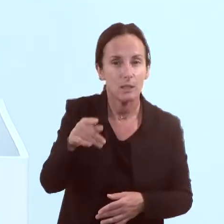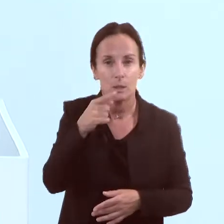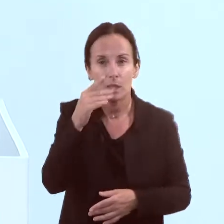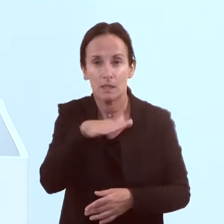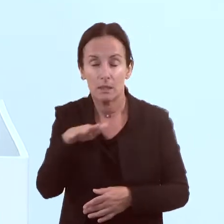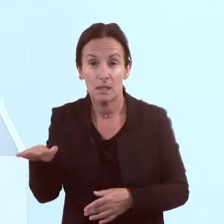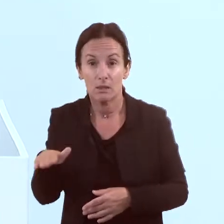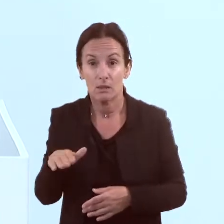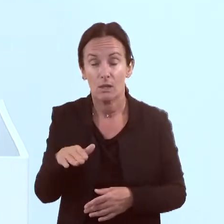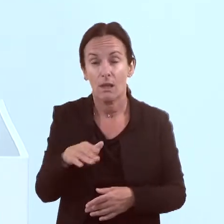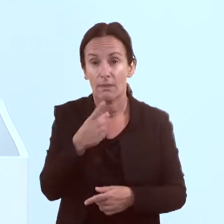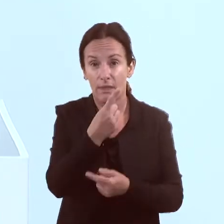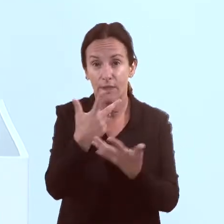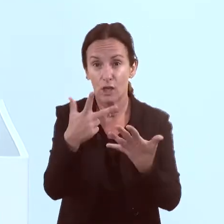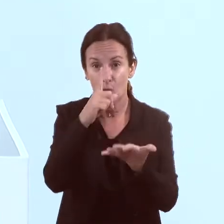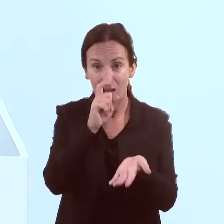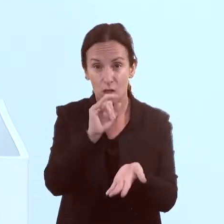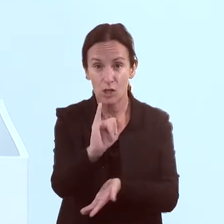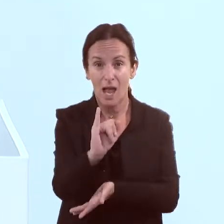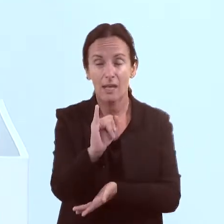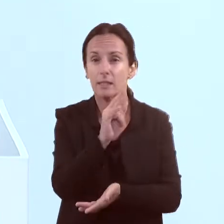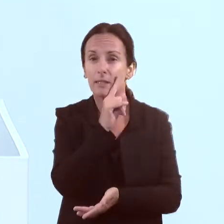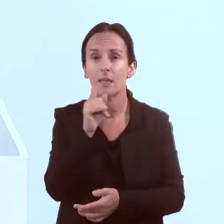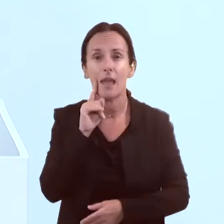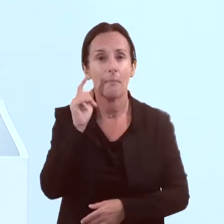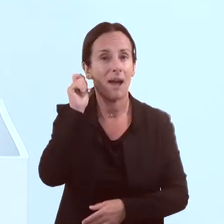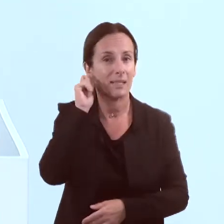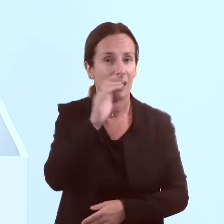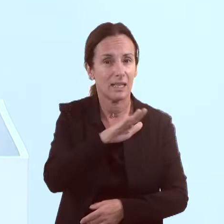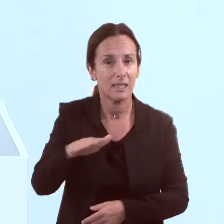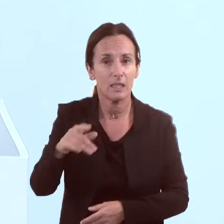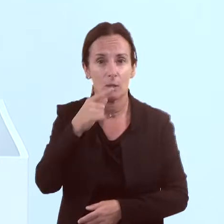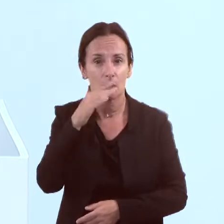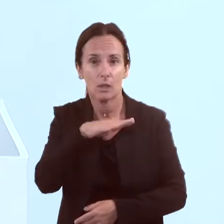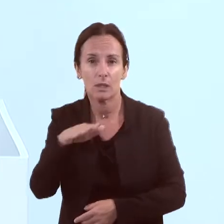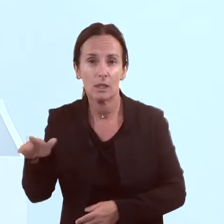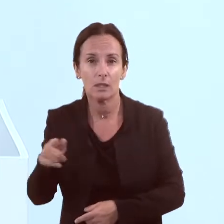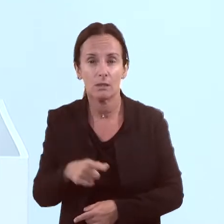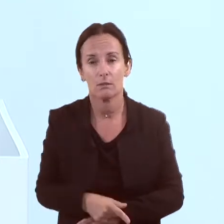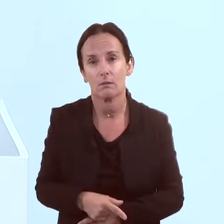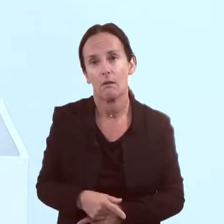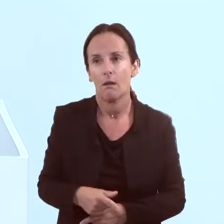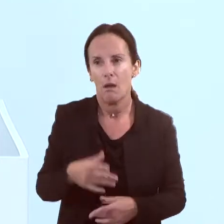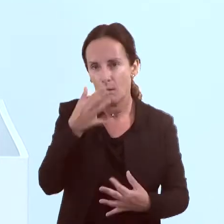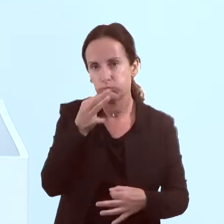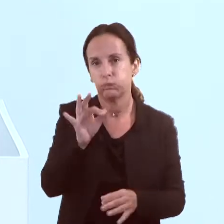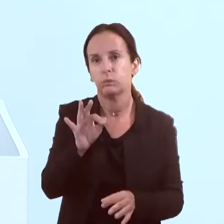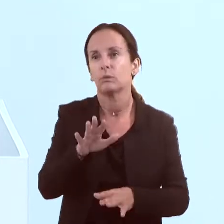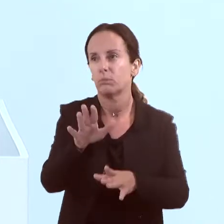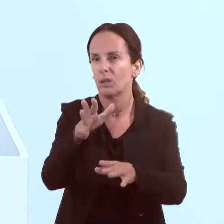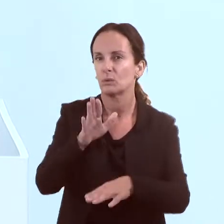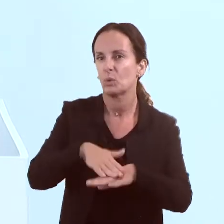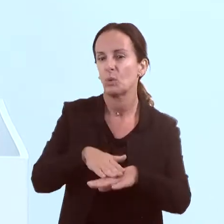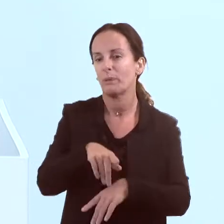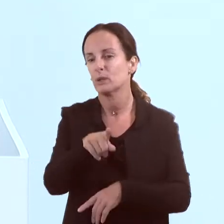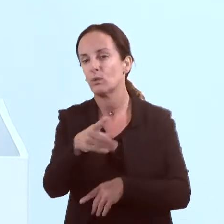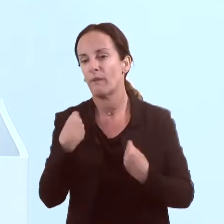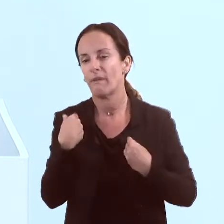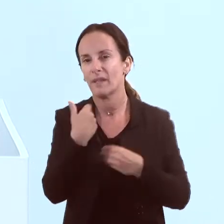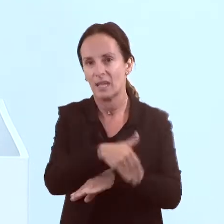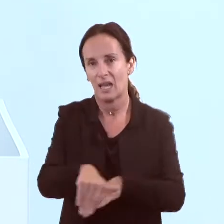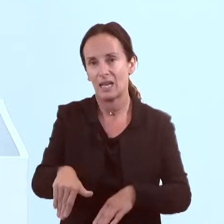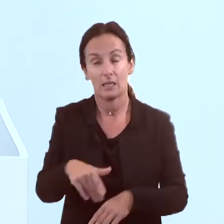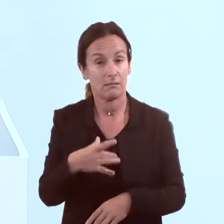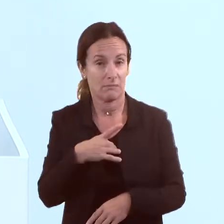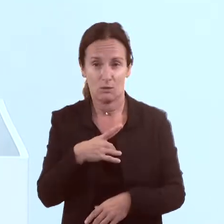son niños y niñas. No podemos responsabilizarles de lo que implica realmente estar viviendo en la calle en esa situación de desamparo